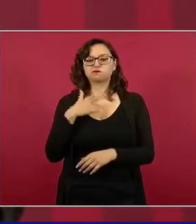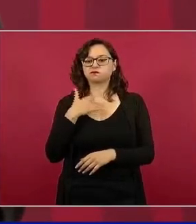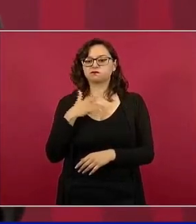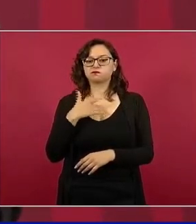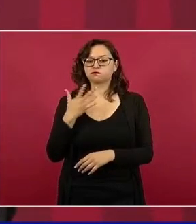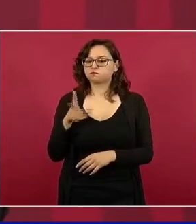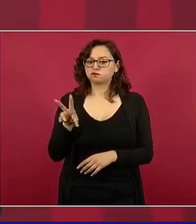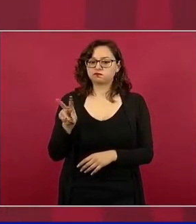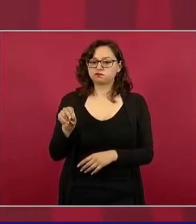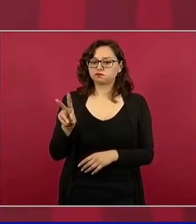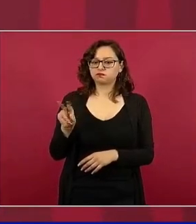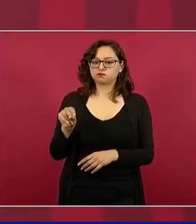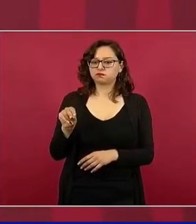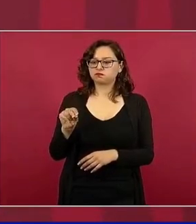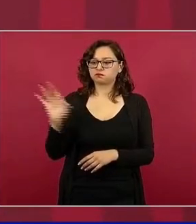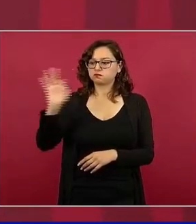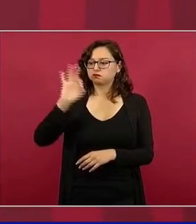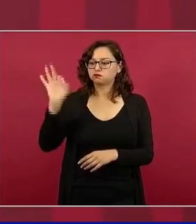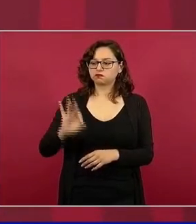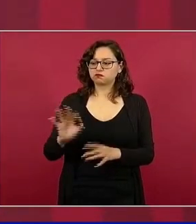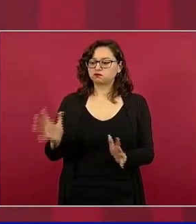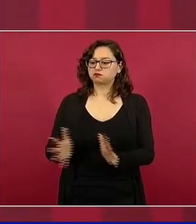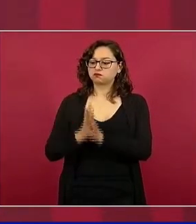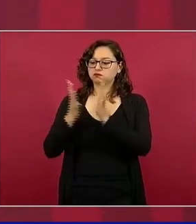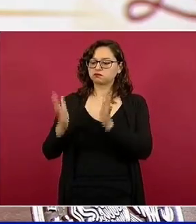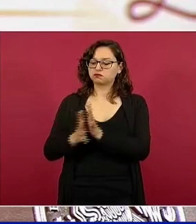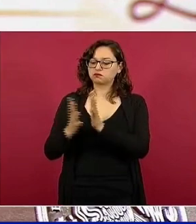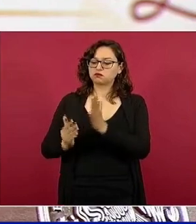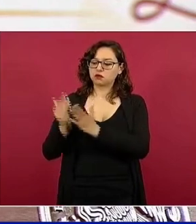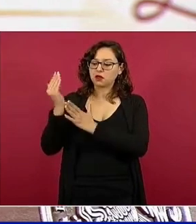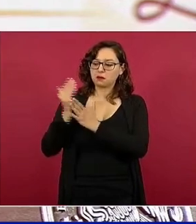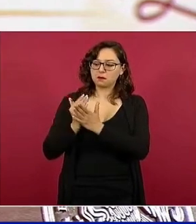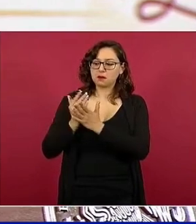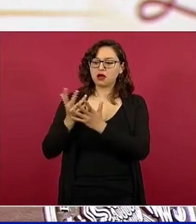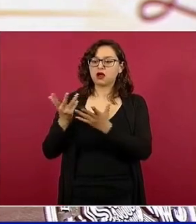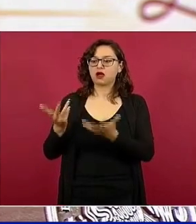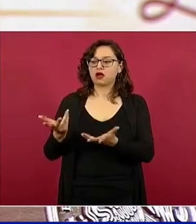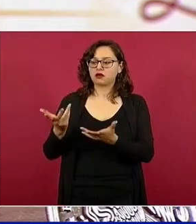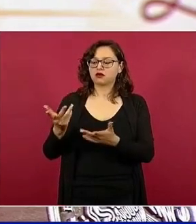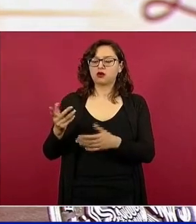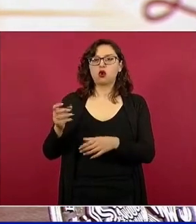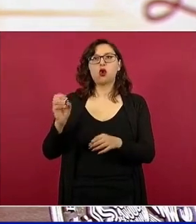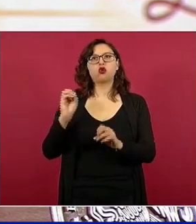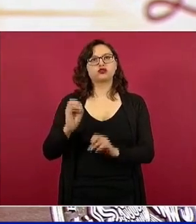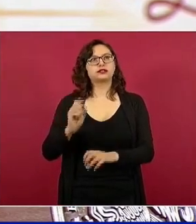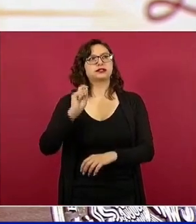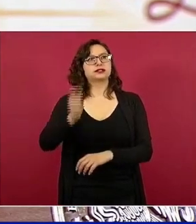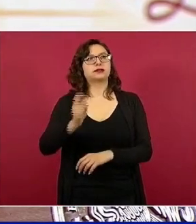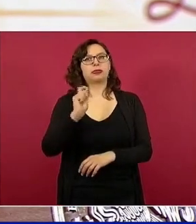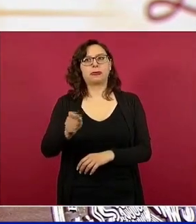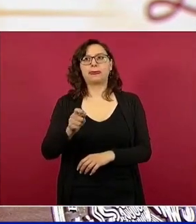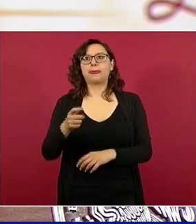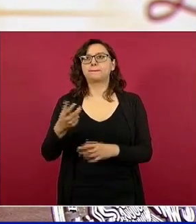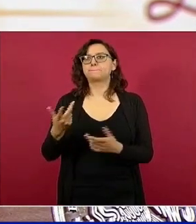el reducir el porcentaje de participación para que sea vinculatoria la consulta,